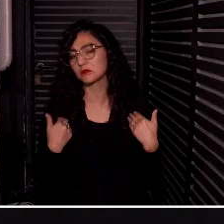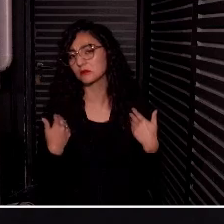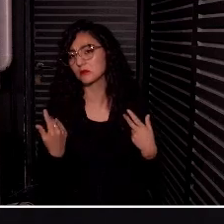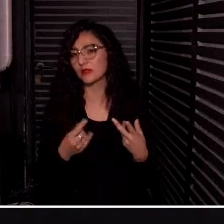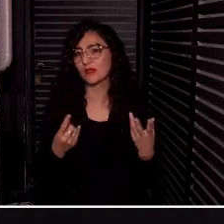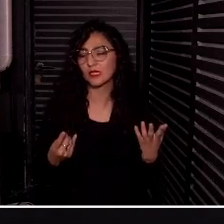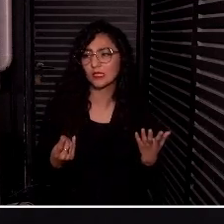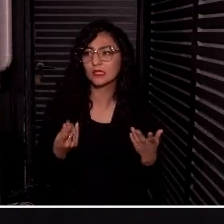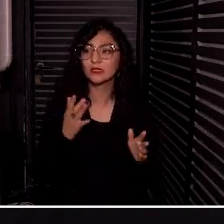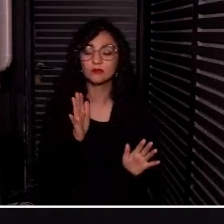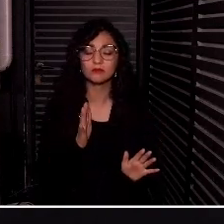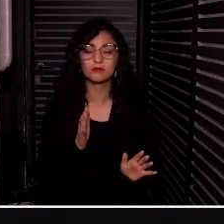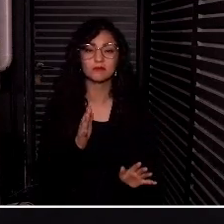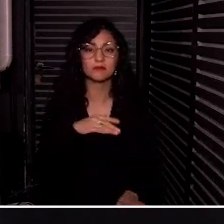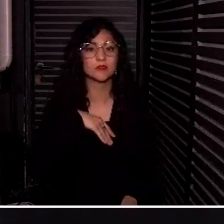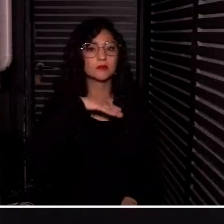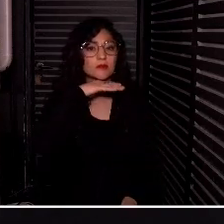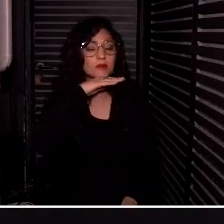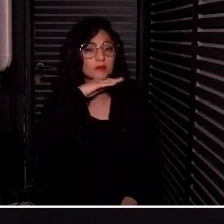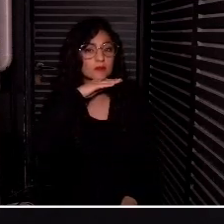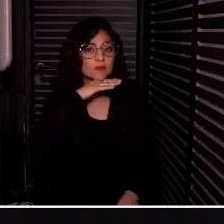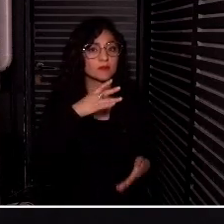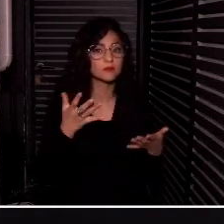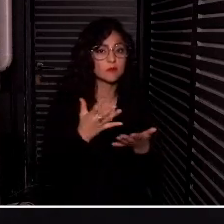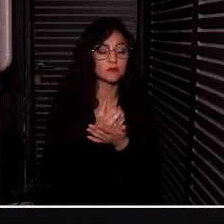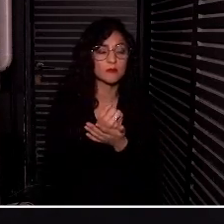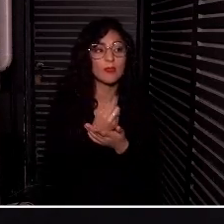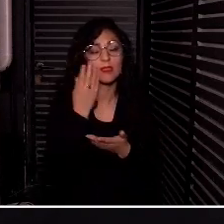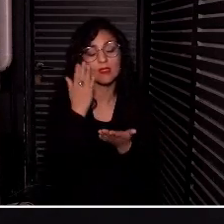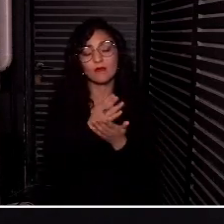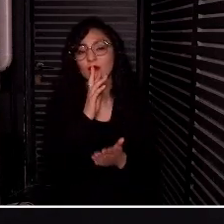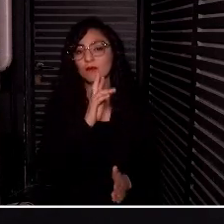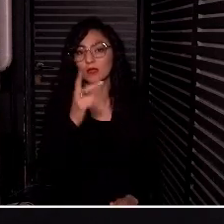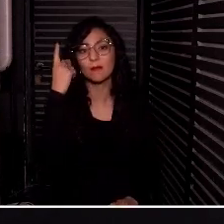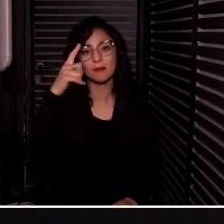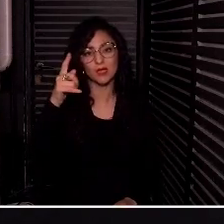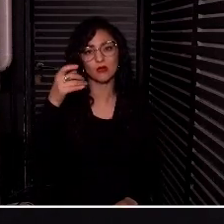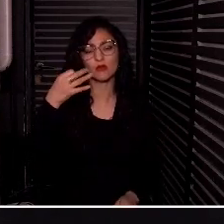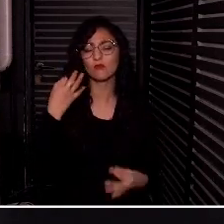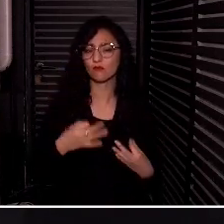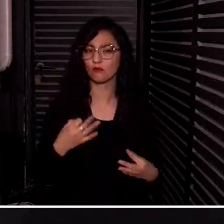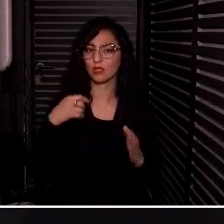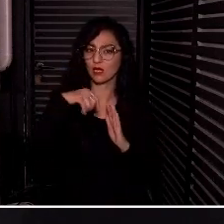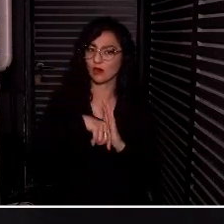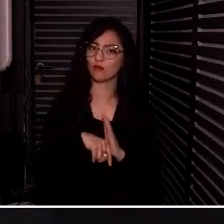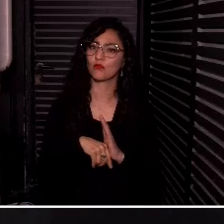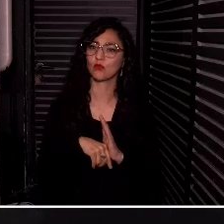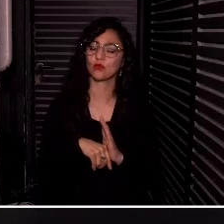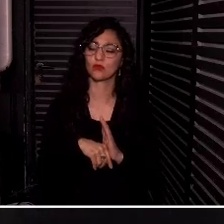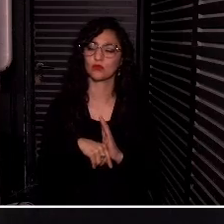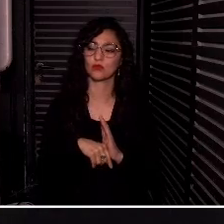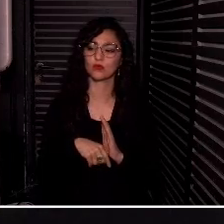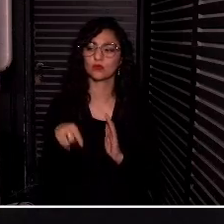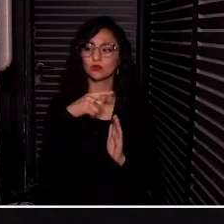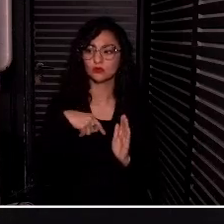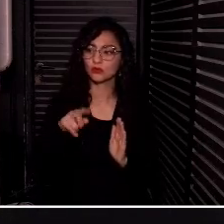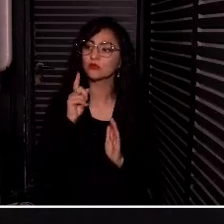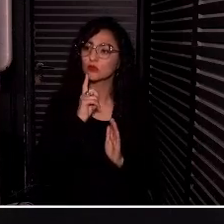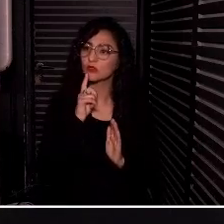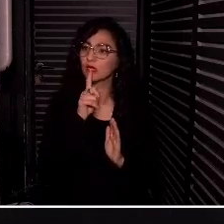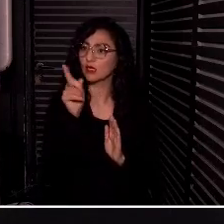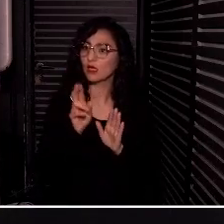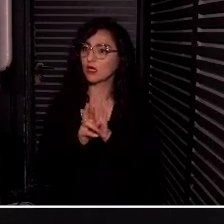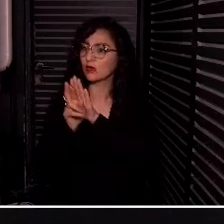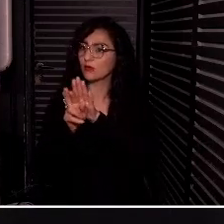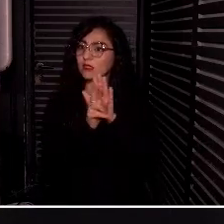suerte de satisfacción y tendrían que responder pero en el fondo yo creo que chile bueno es verdad aquí tenemos an anes de